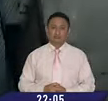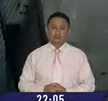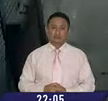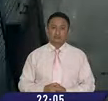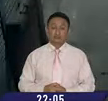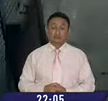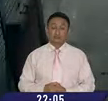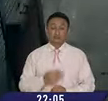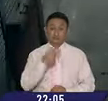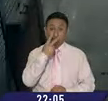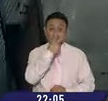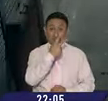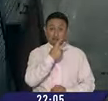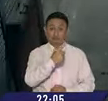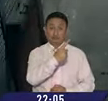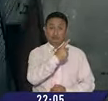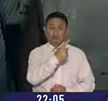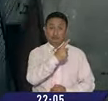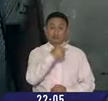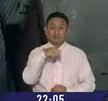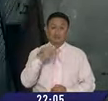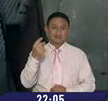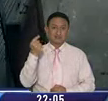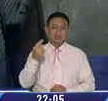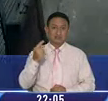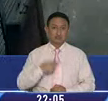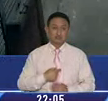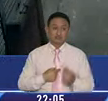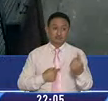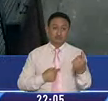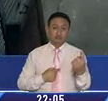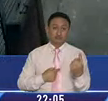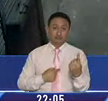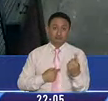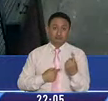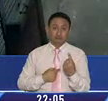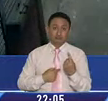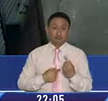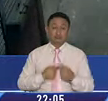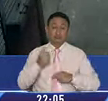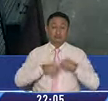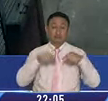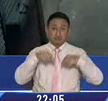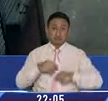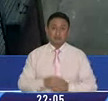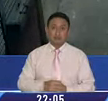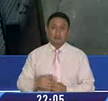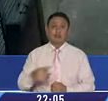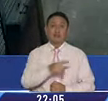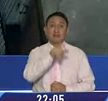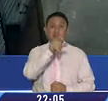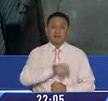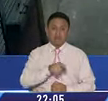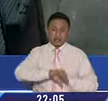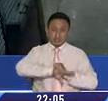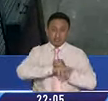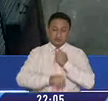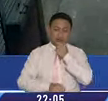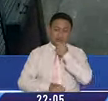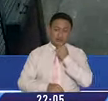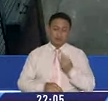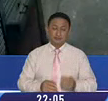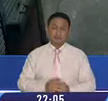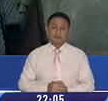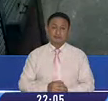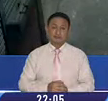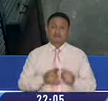Fíjese bien en este sujeto. Apresura su paso para encontrarse aparentemente con un conocido, pero no. Es una víctima más de la delincuencia.